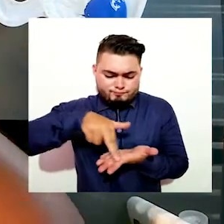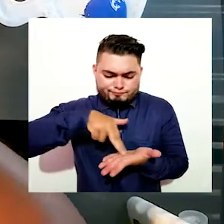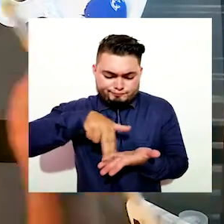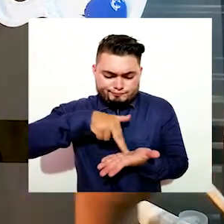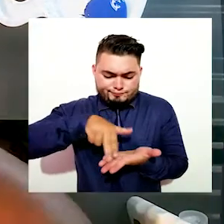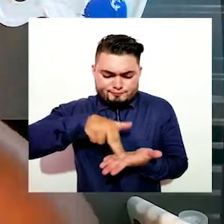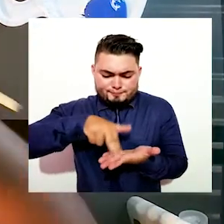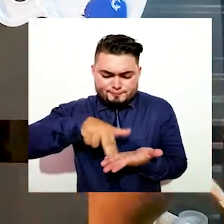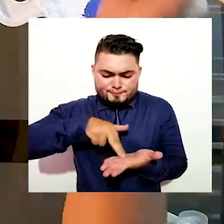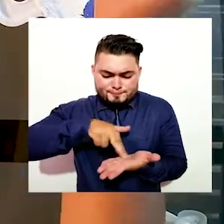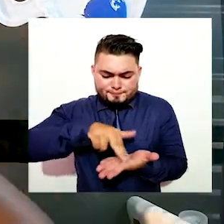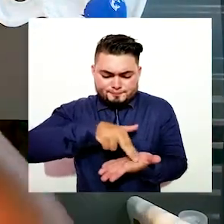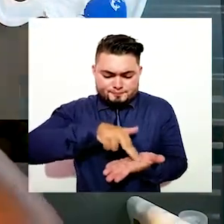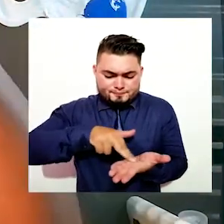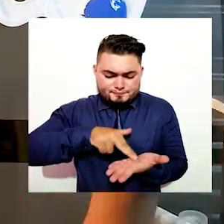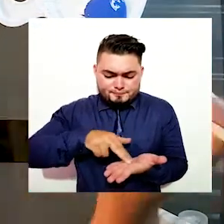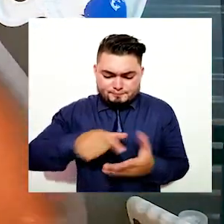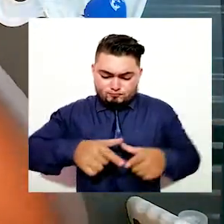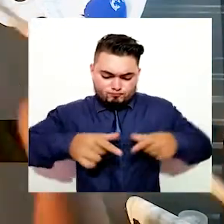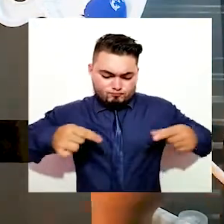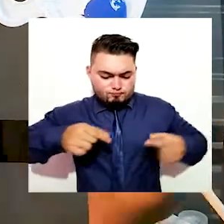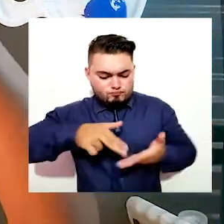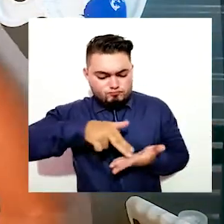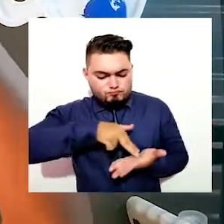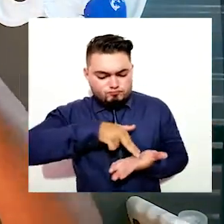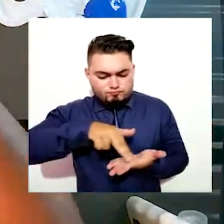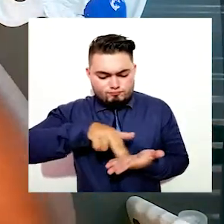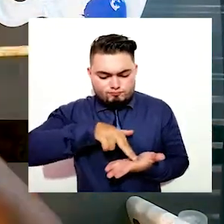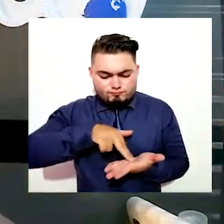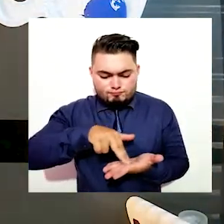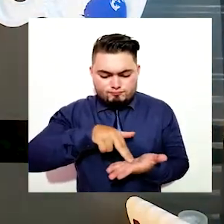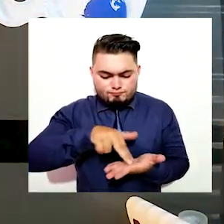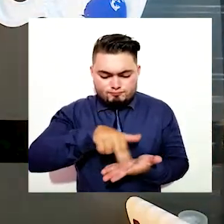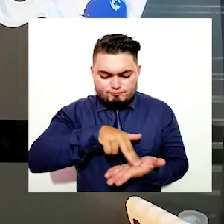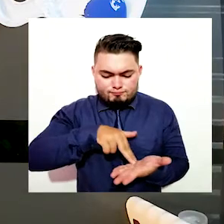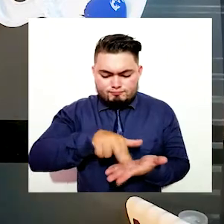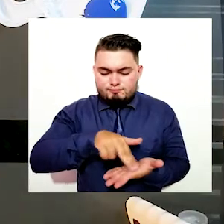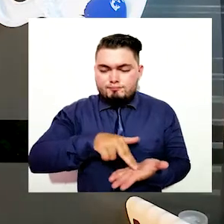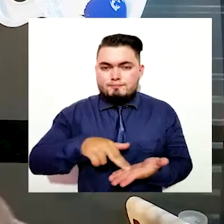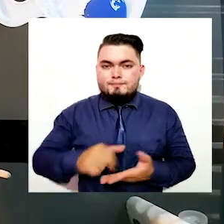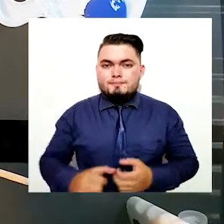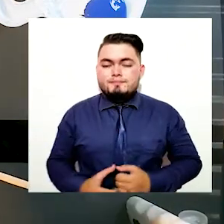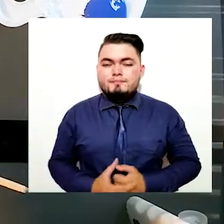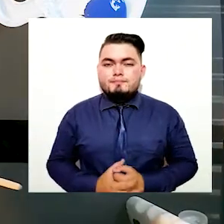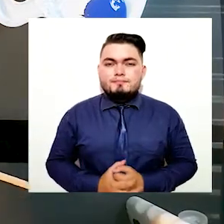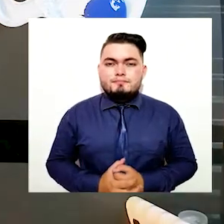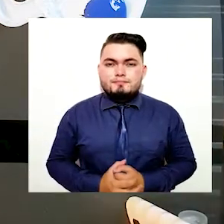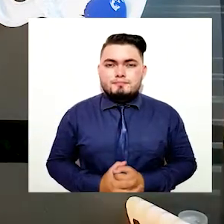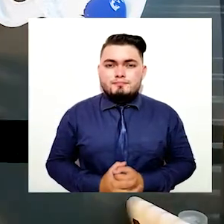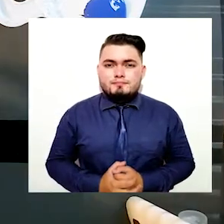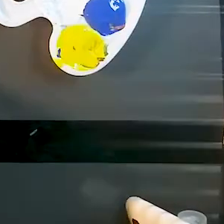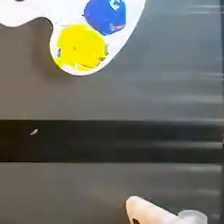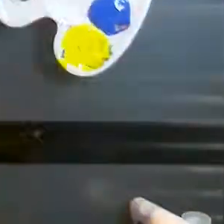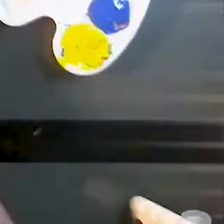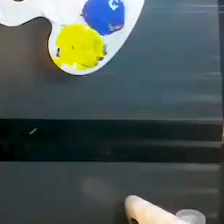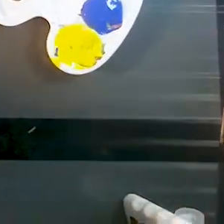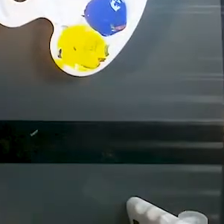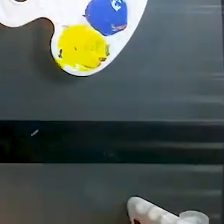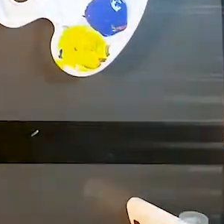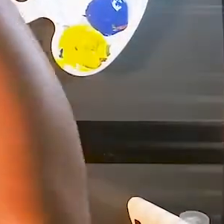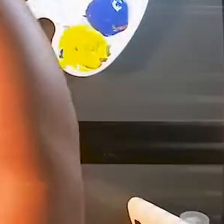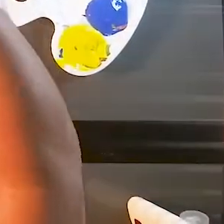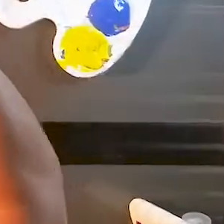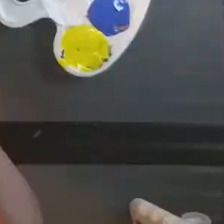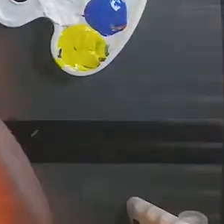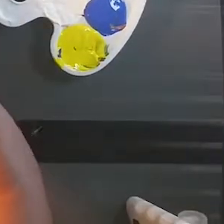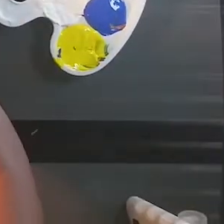el contorno de la hoja de cualquier árbol, como les digo, y así vamos a imprimirlo en nuestra